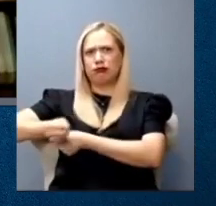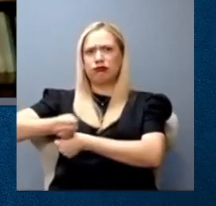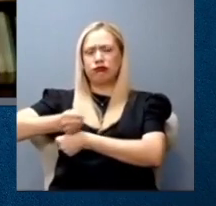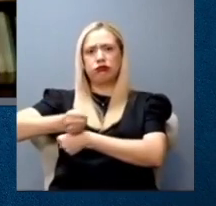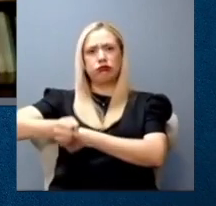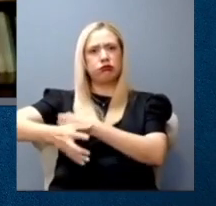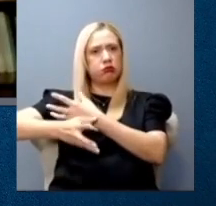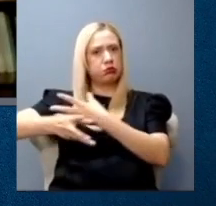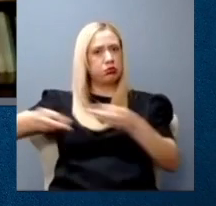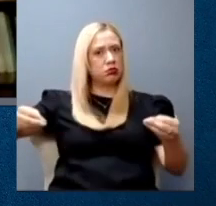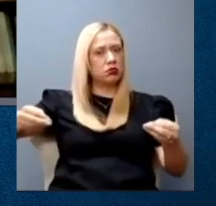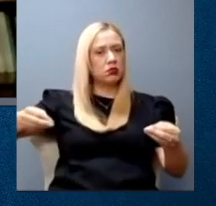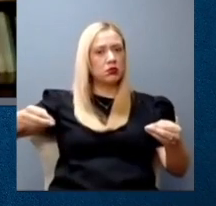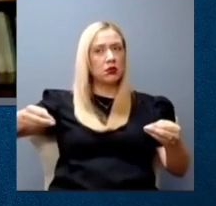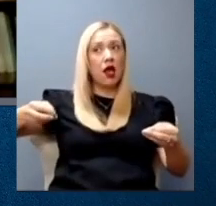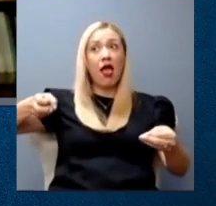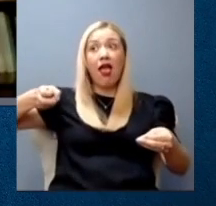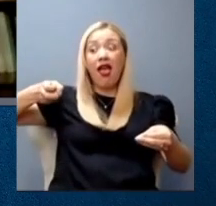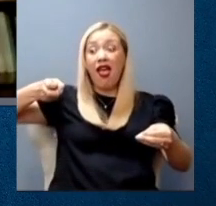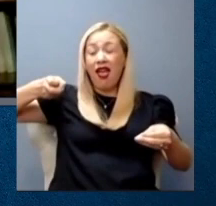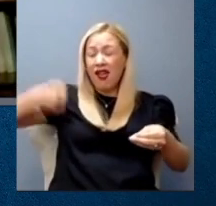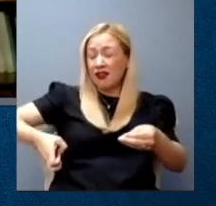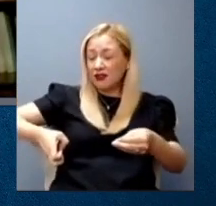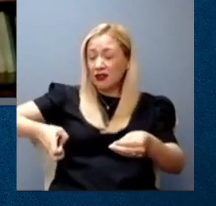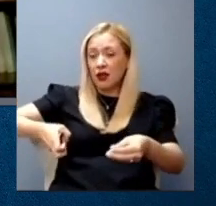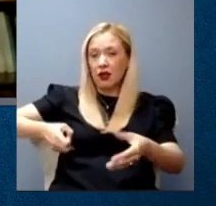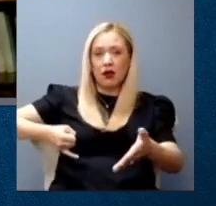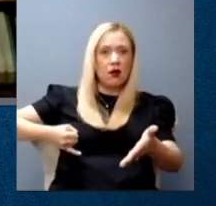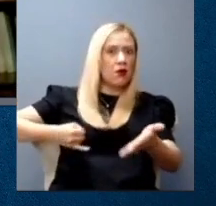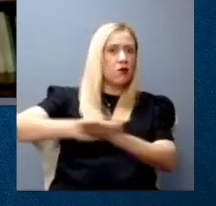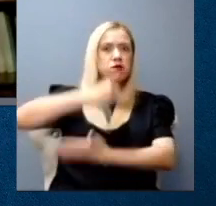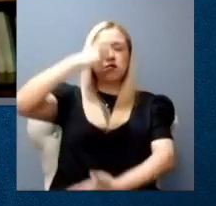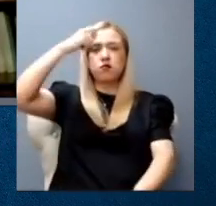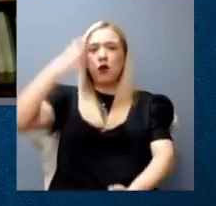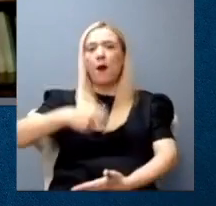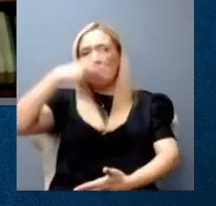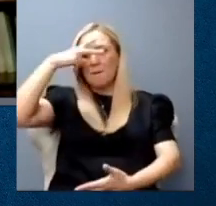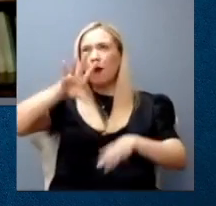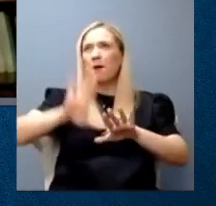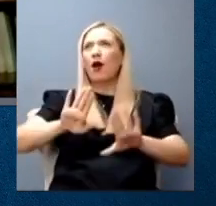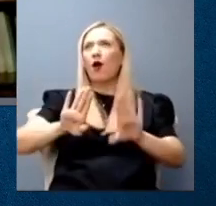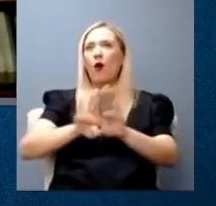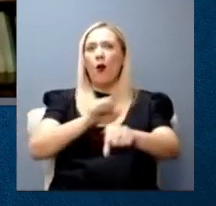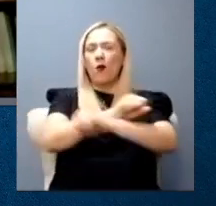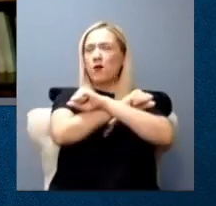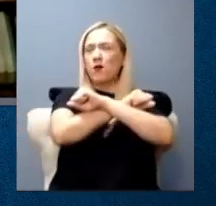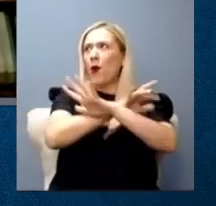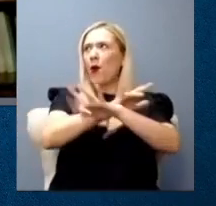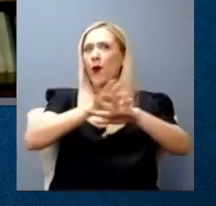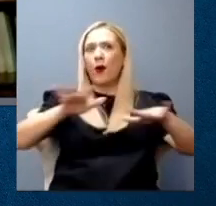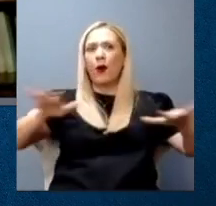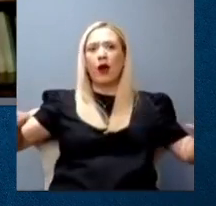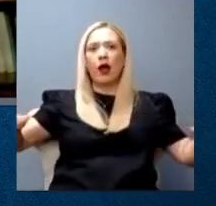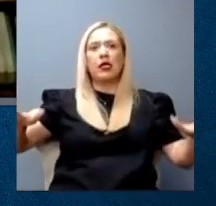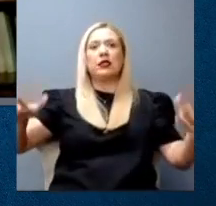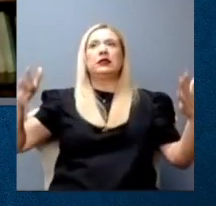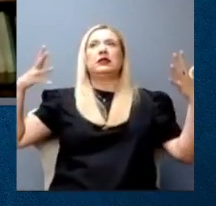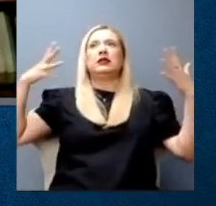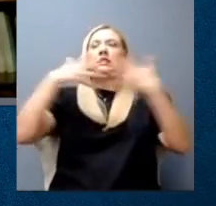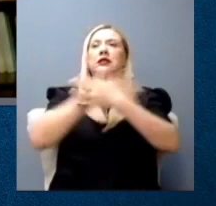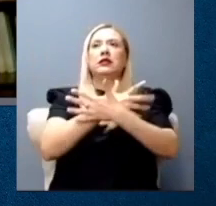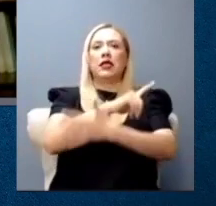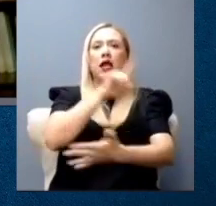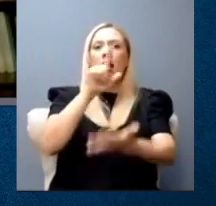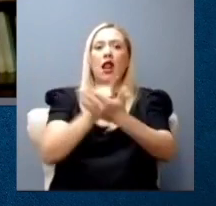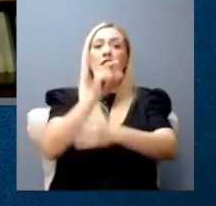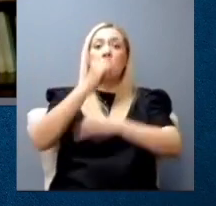México esta herramienta que es el control de convencionalidad, a través del cual los derechos que